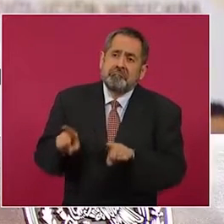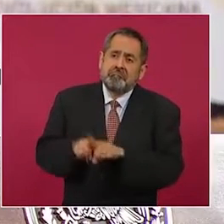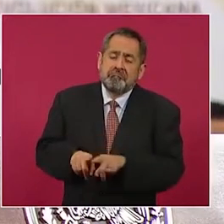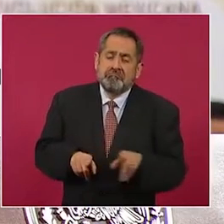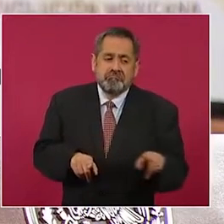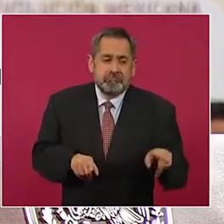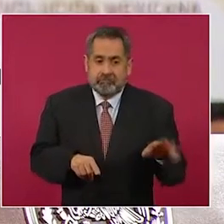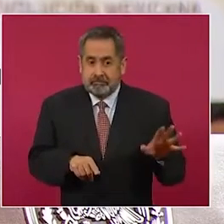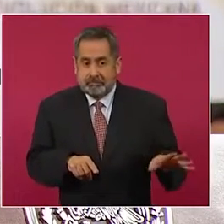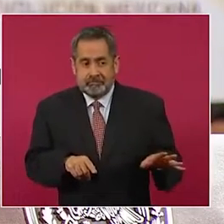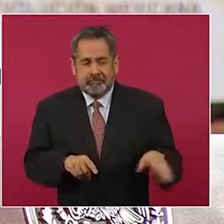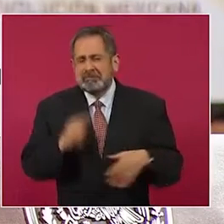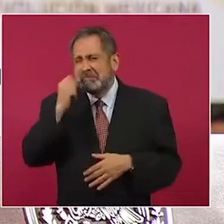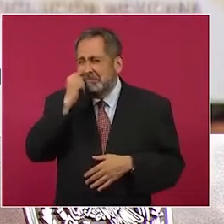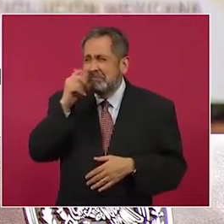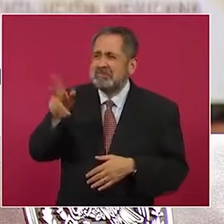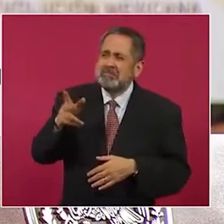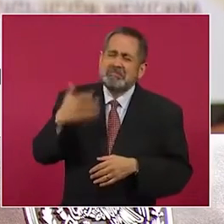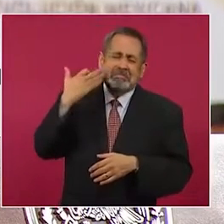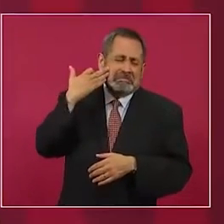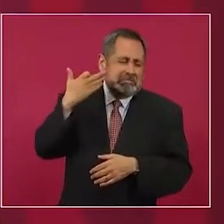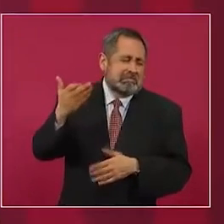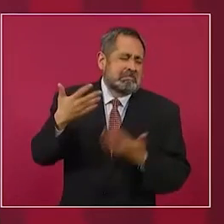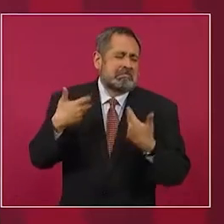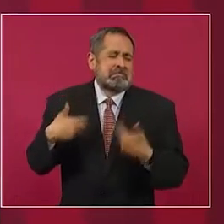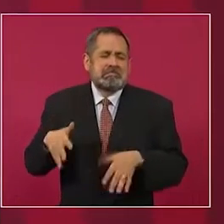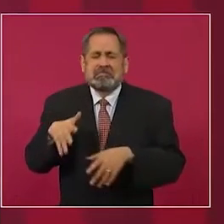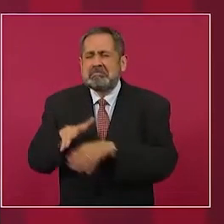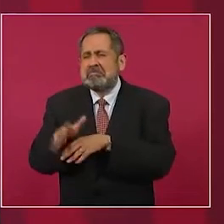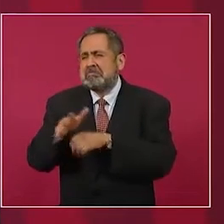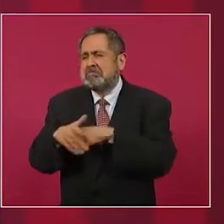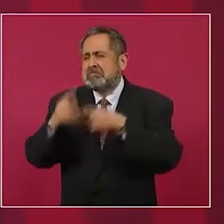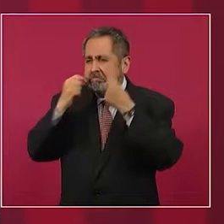que no importa que se pase el tiempo,